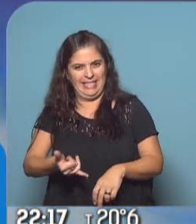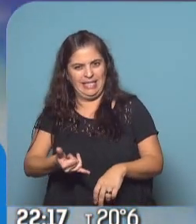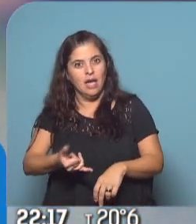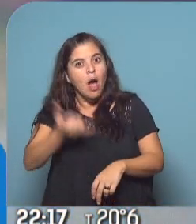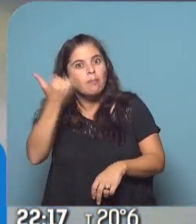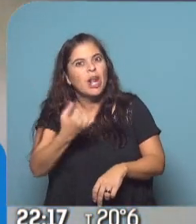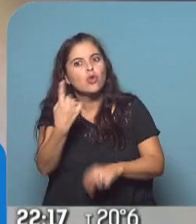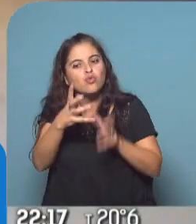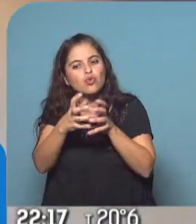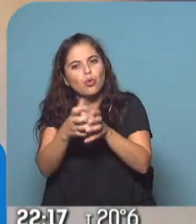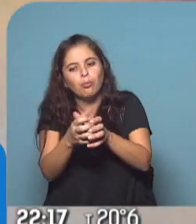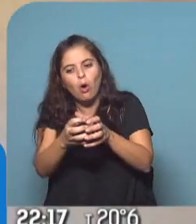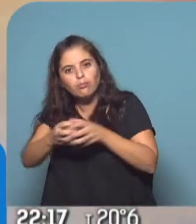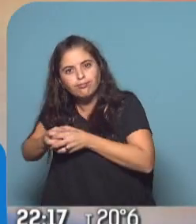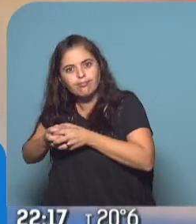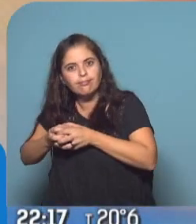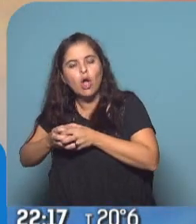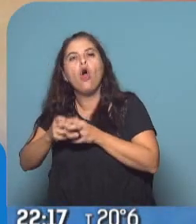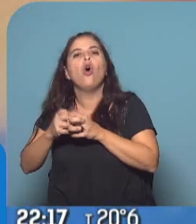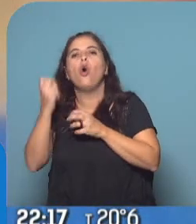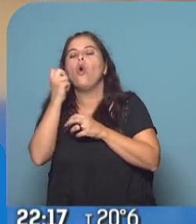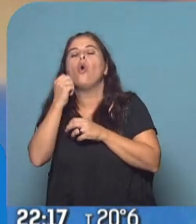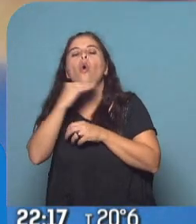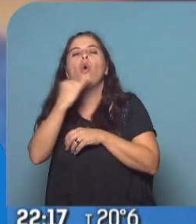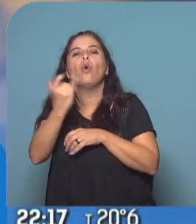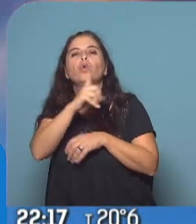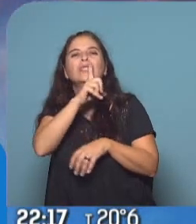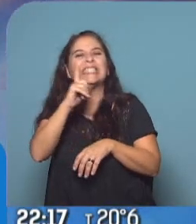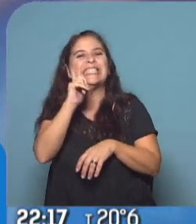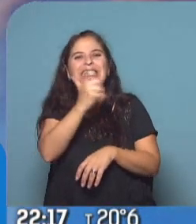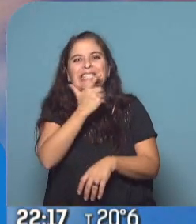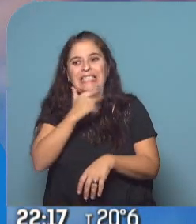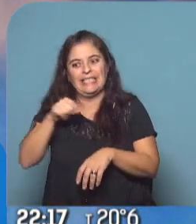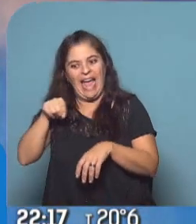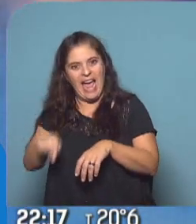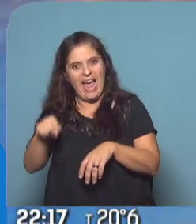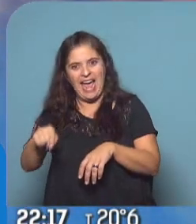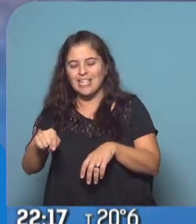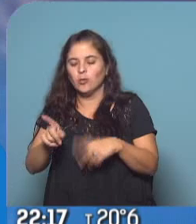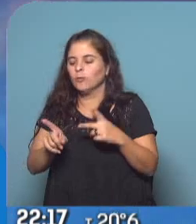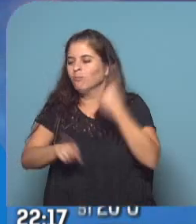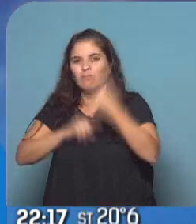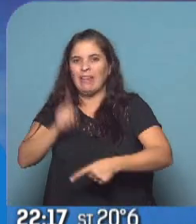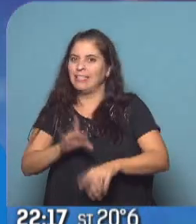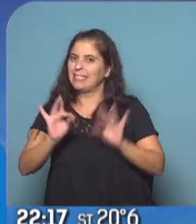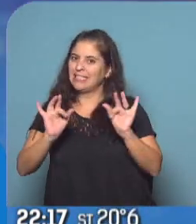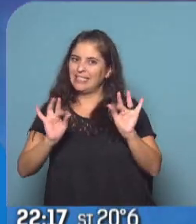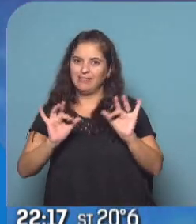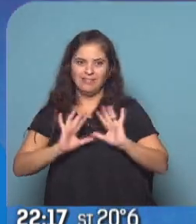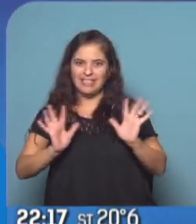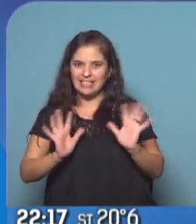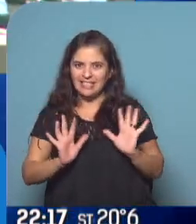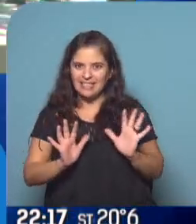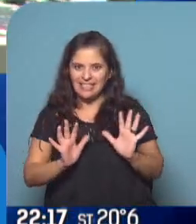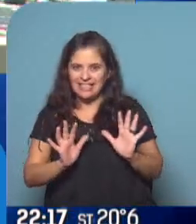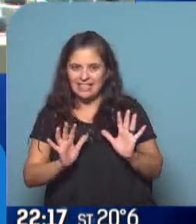independientes. Recordemos que el tratado de paz que se hizo entre el gobierno central yemení y los Houthis lo organizó Irán. Y después que hicieron